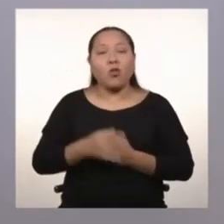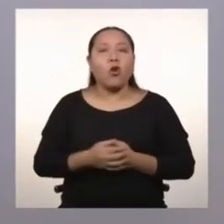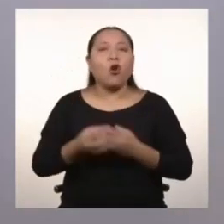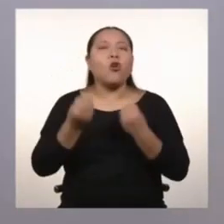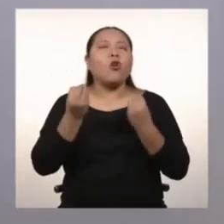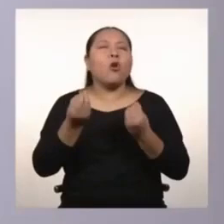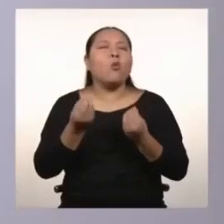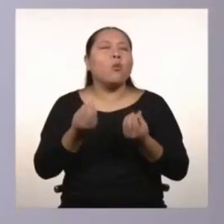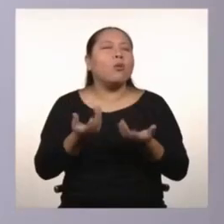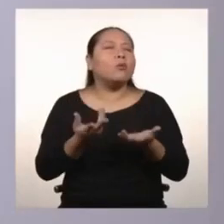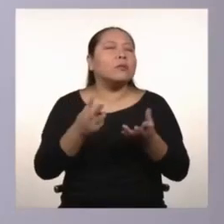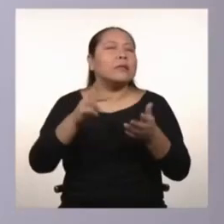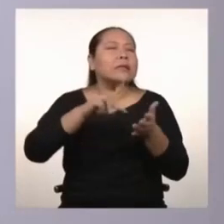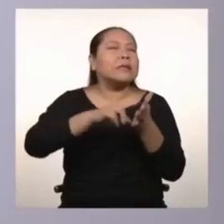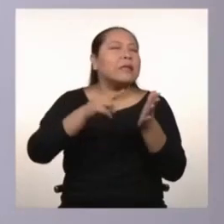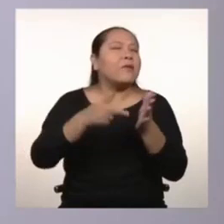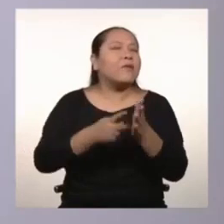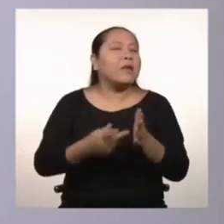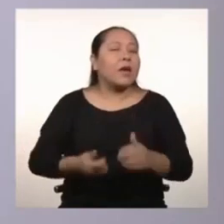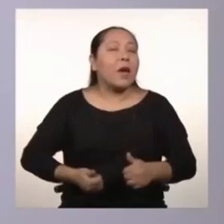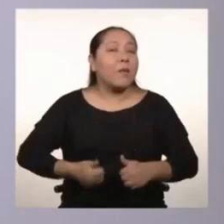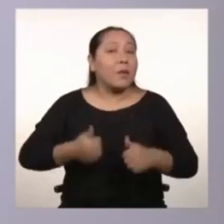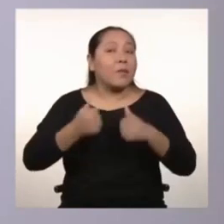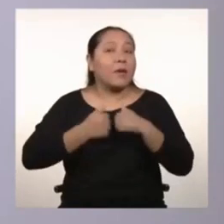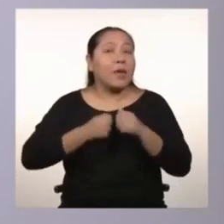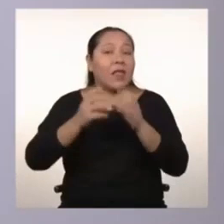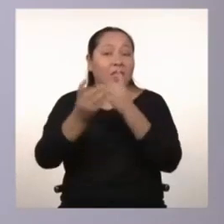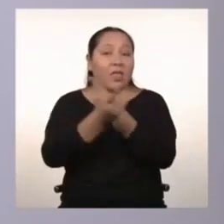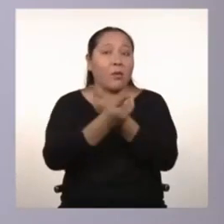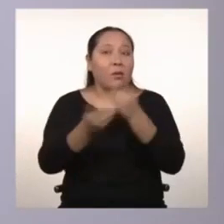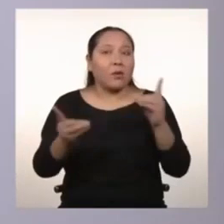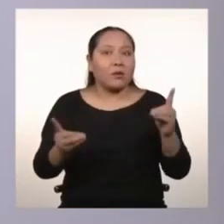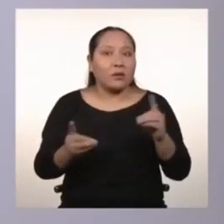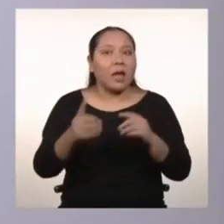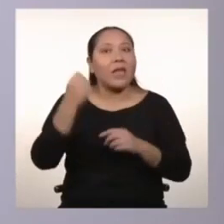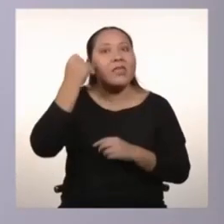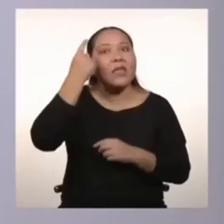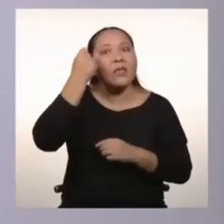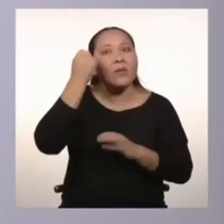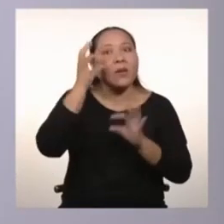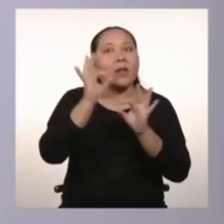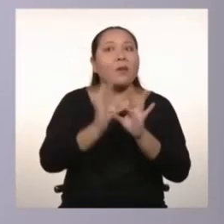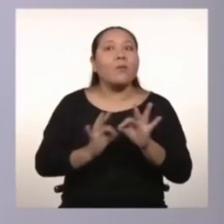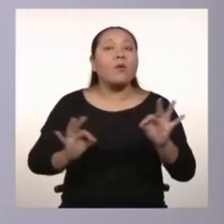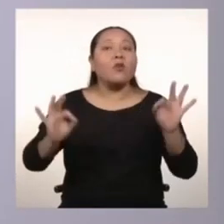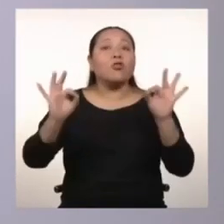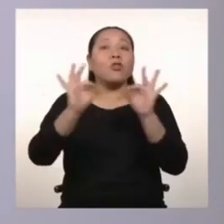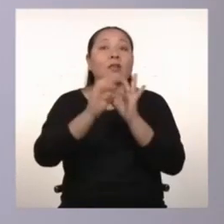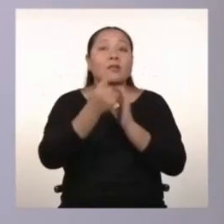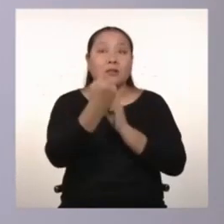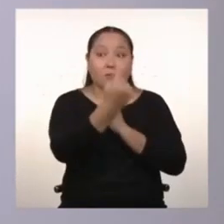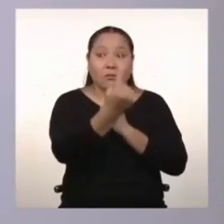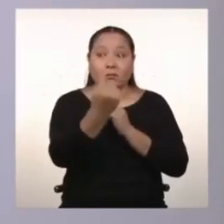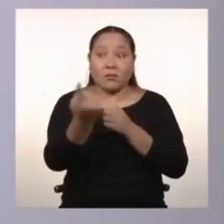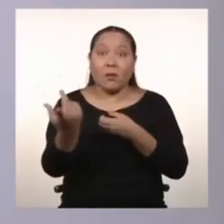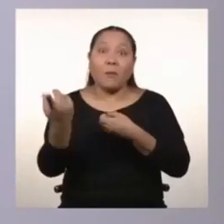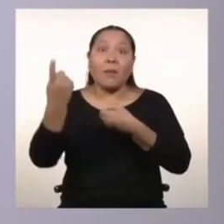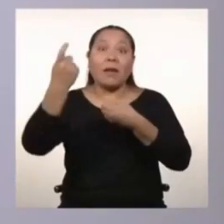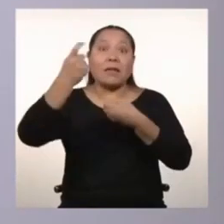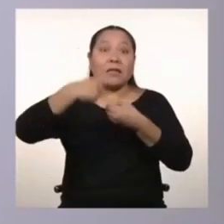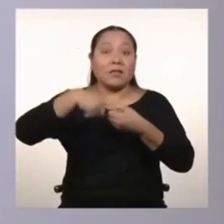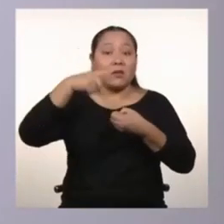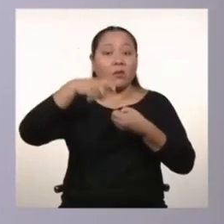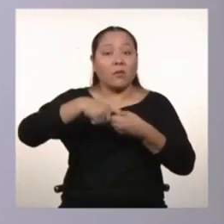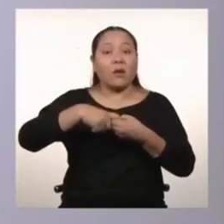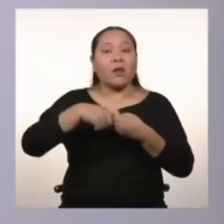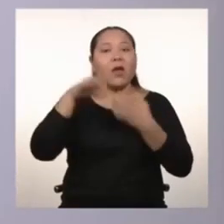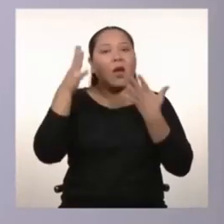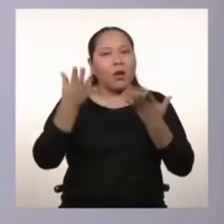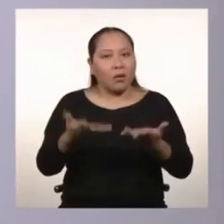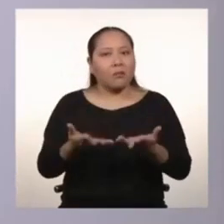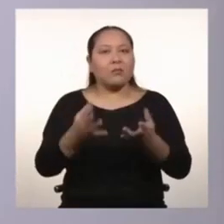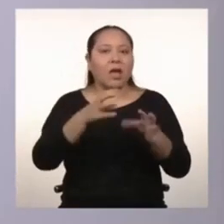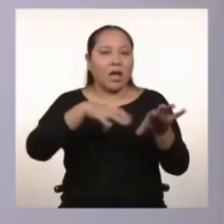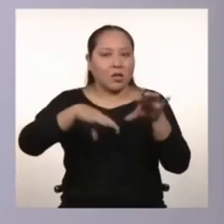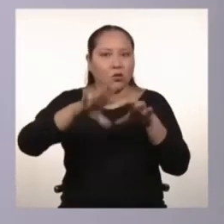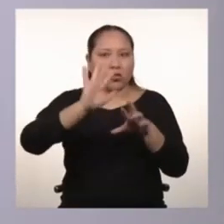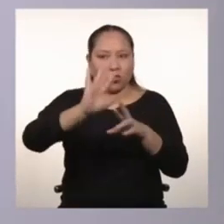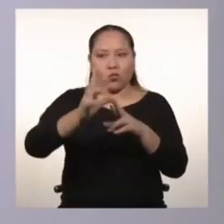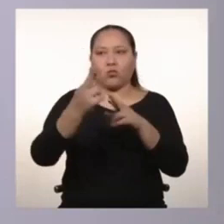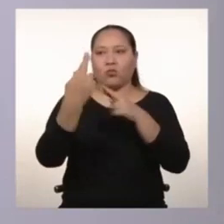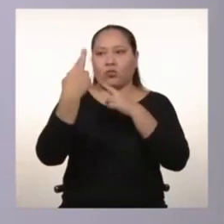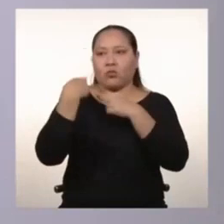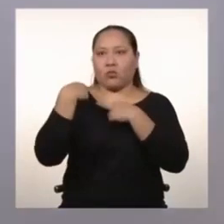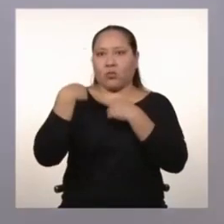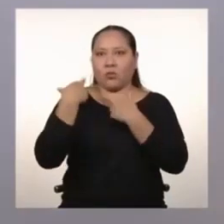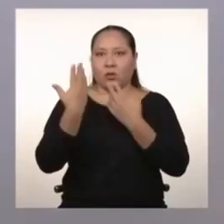democracia? Entendimos también la importancia de nuestra participación para poder cumplir con nuestros roles como ciudadanos